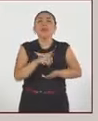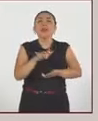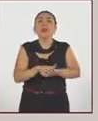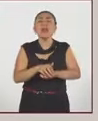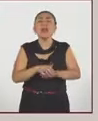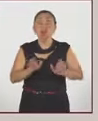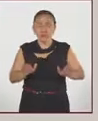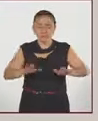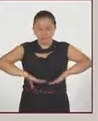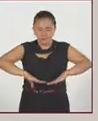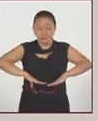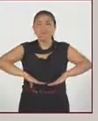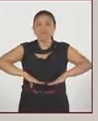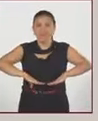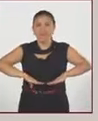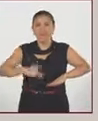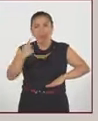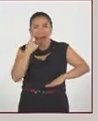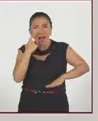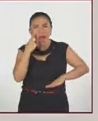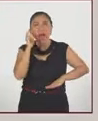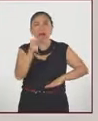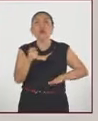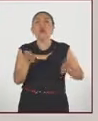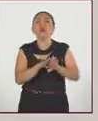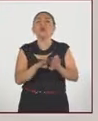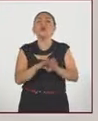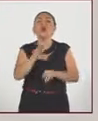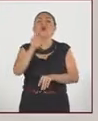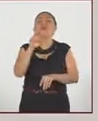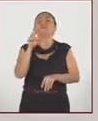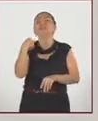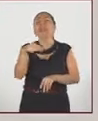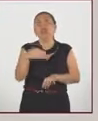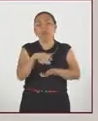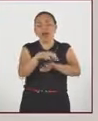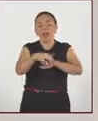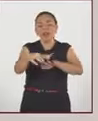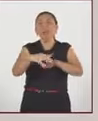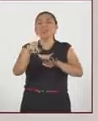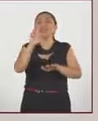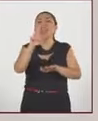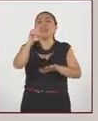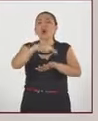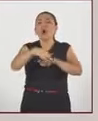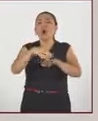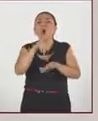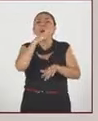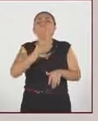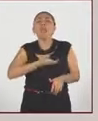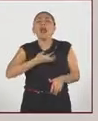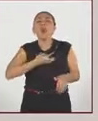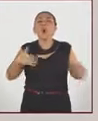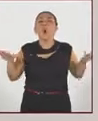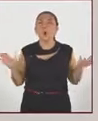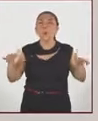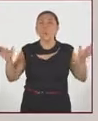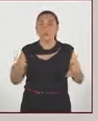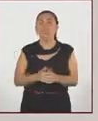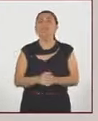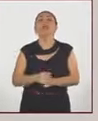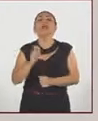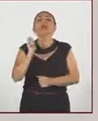hacia adentro. Algunas veces se conoce como dedos de paloma. Ajá. Las principales causas serían torsión tibial interna,